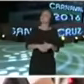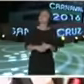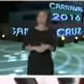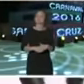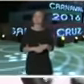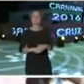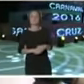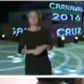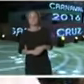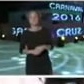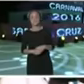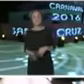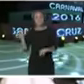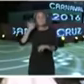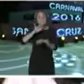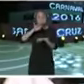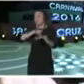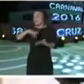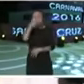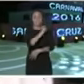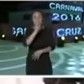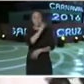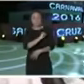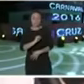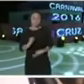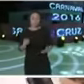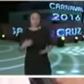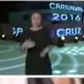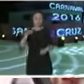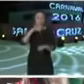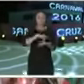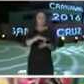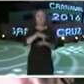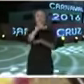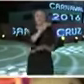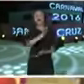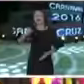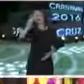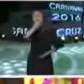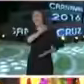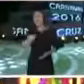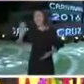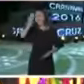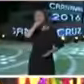Y el día del concierto ya llegó. Oh, oh, dum.